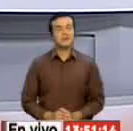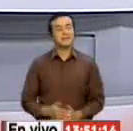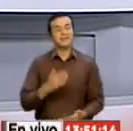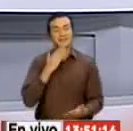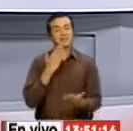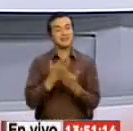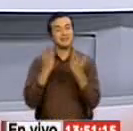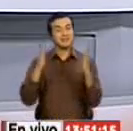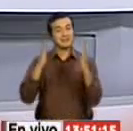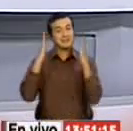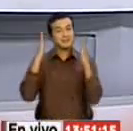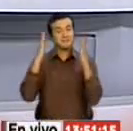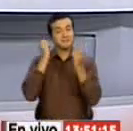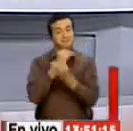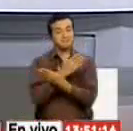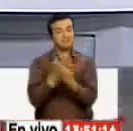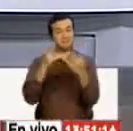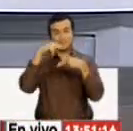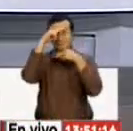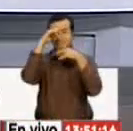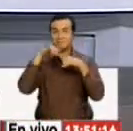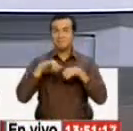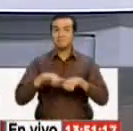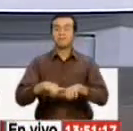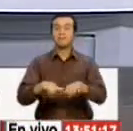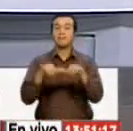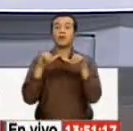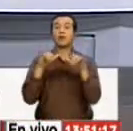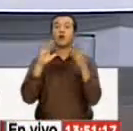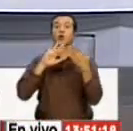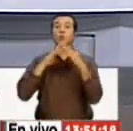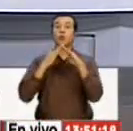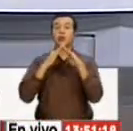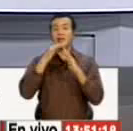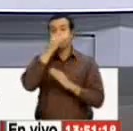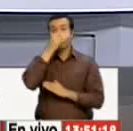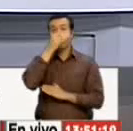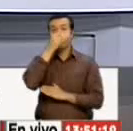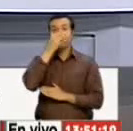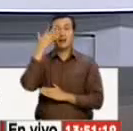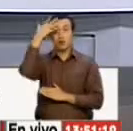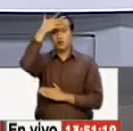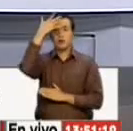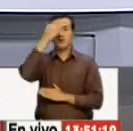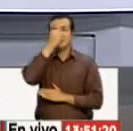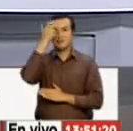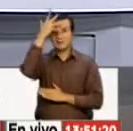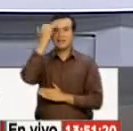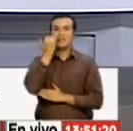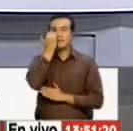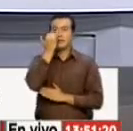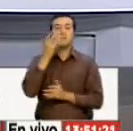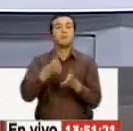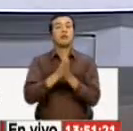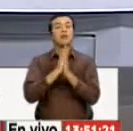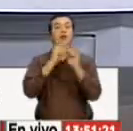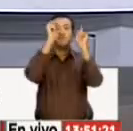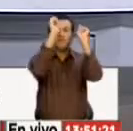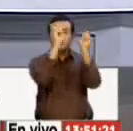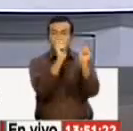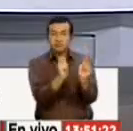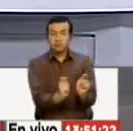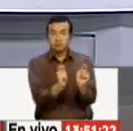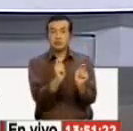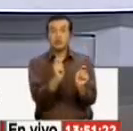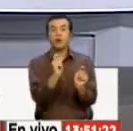Gracias por informarse con nosotros. Más noticias, Mariusz, y le cuento que la comunidad Sáchila llegó a Guayaquil para ofrecer purificación espiritual y